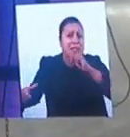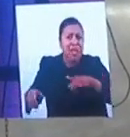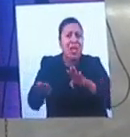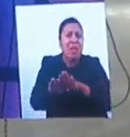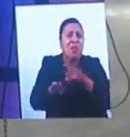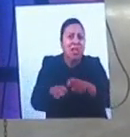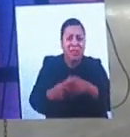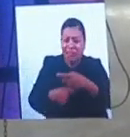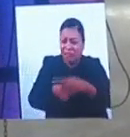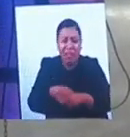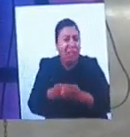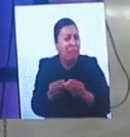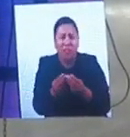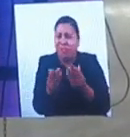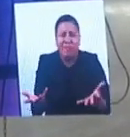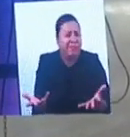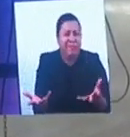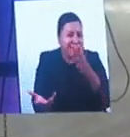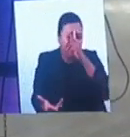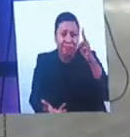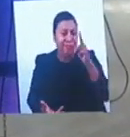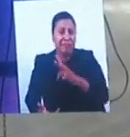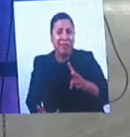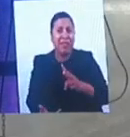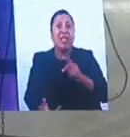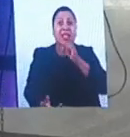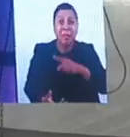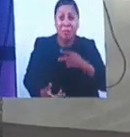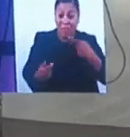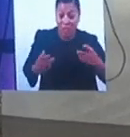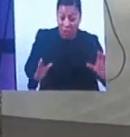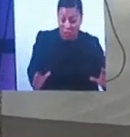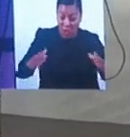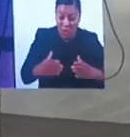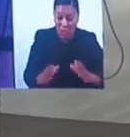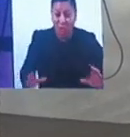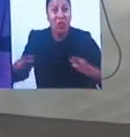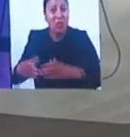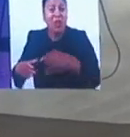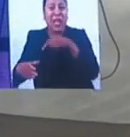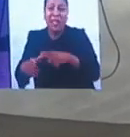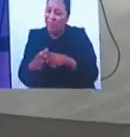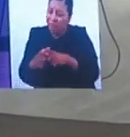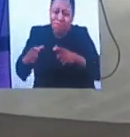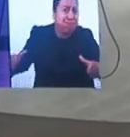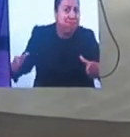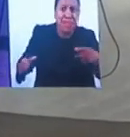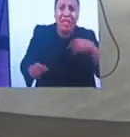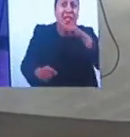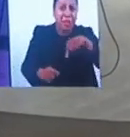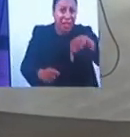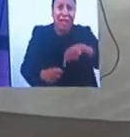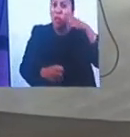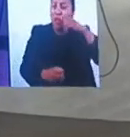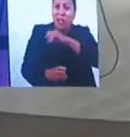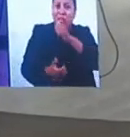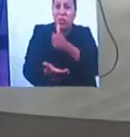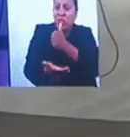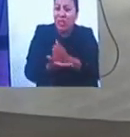sido descomunal. El asentamiento de la criminalidad organizada se ve en el propio Zócalo de Oaxaca. Ahí